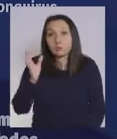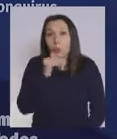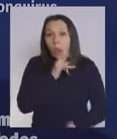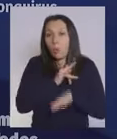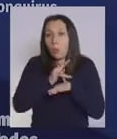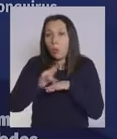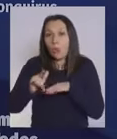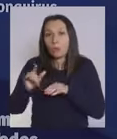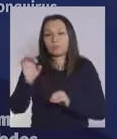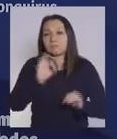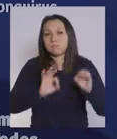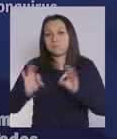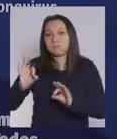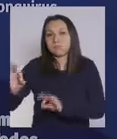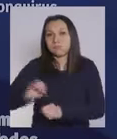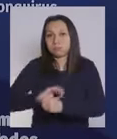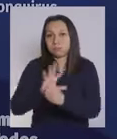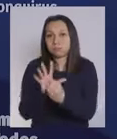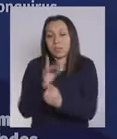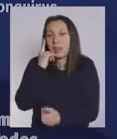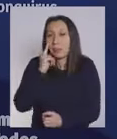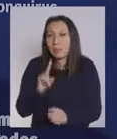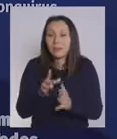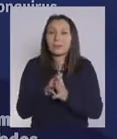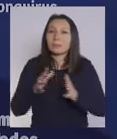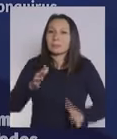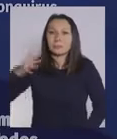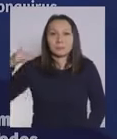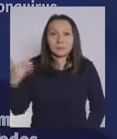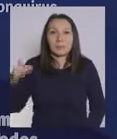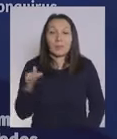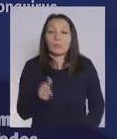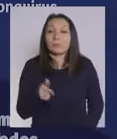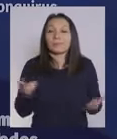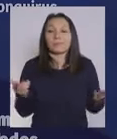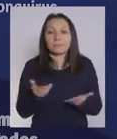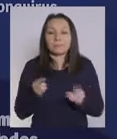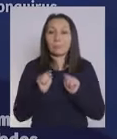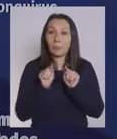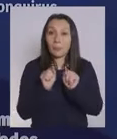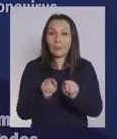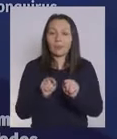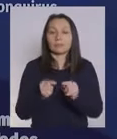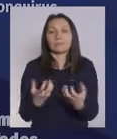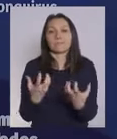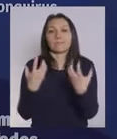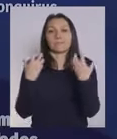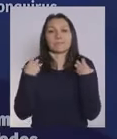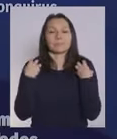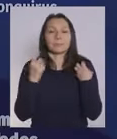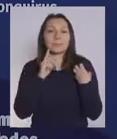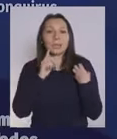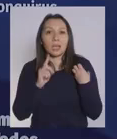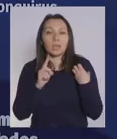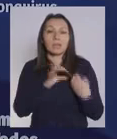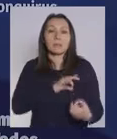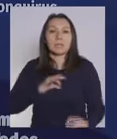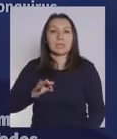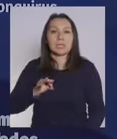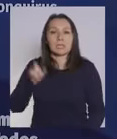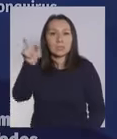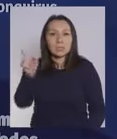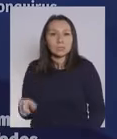circulación viral. Pero lo más fundamental es que eso depende de nuestro ministro